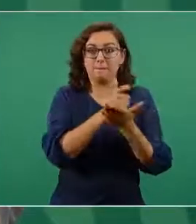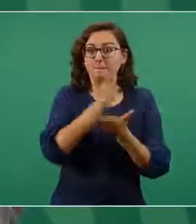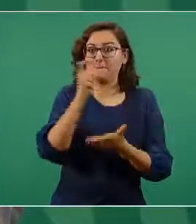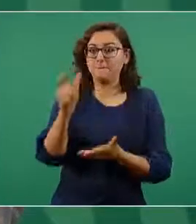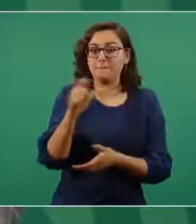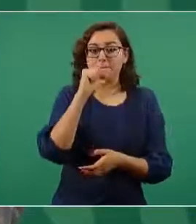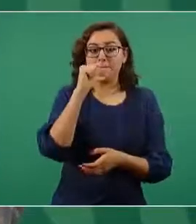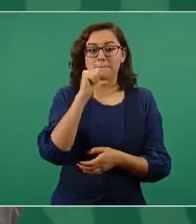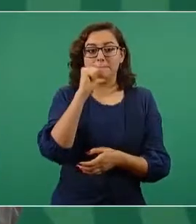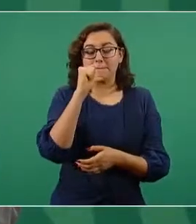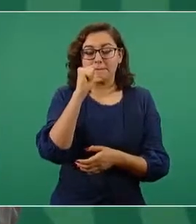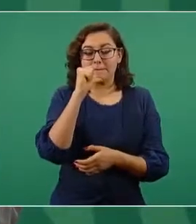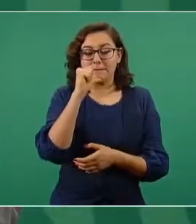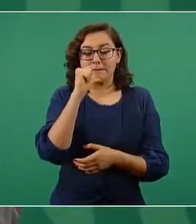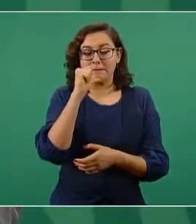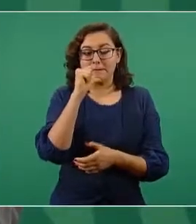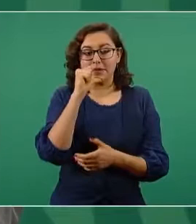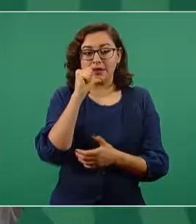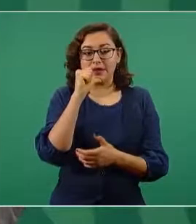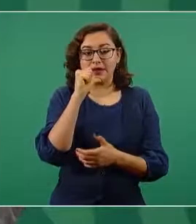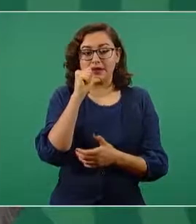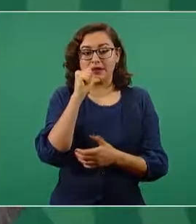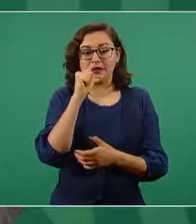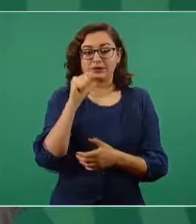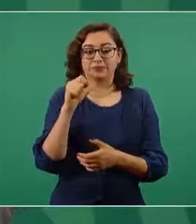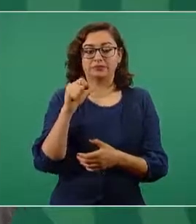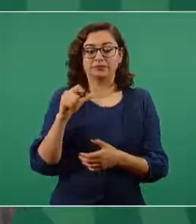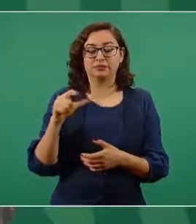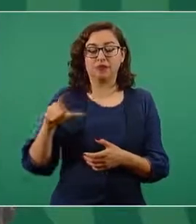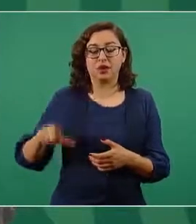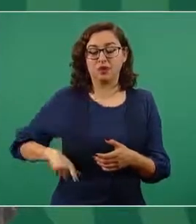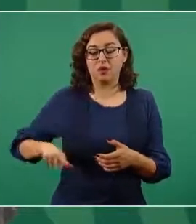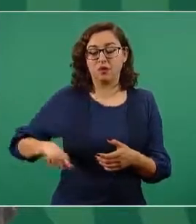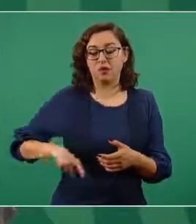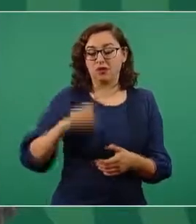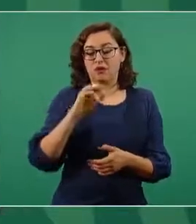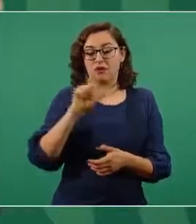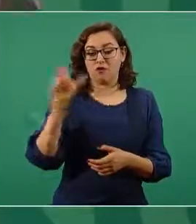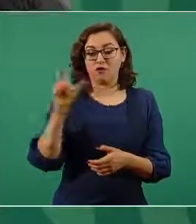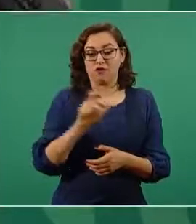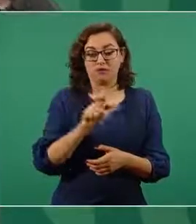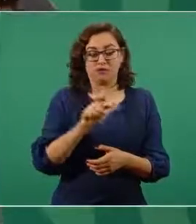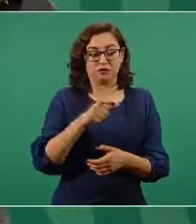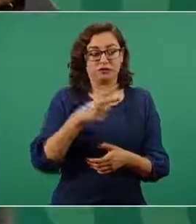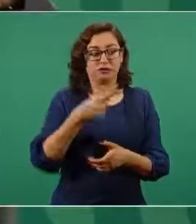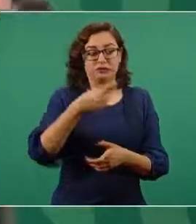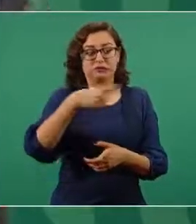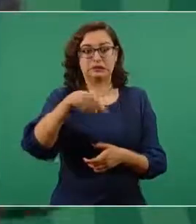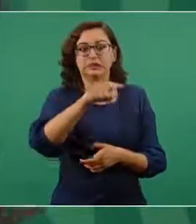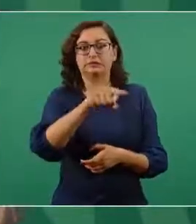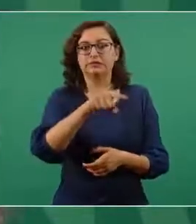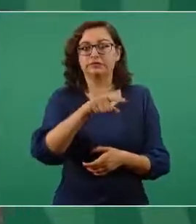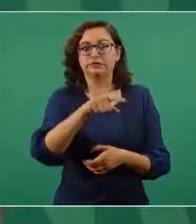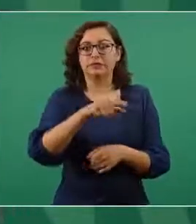en el gobierno de Vicente Fox. Fue su primera